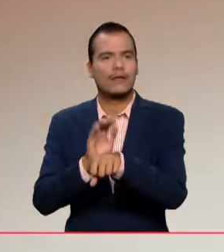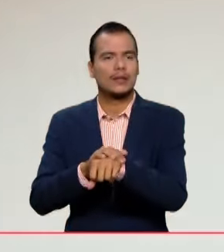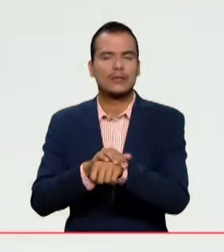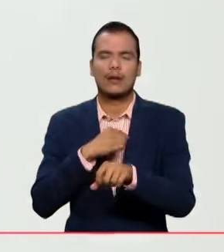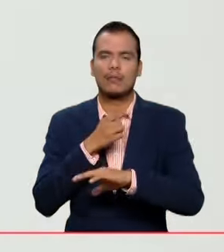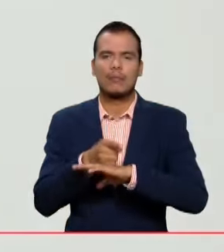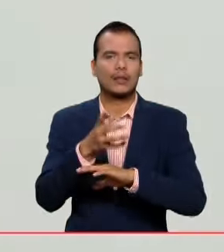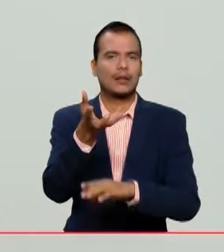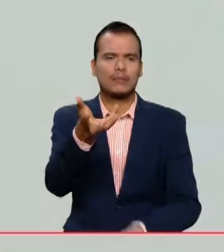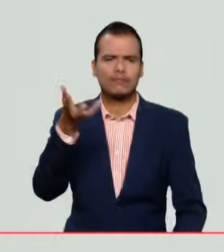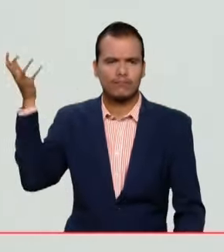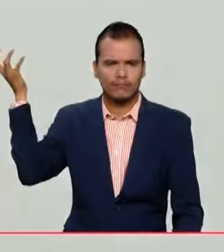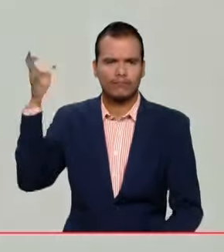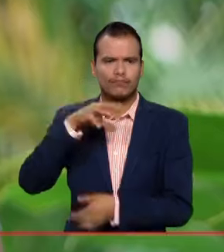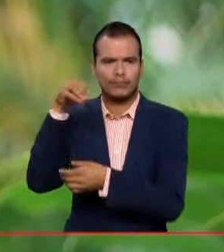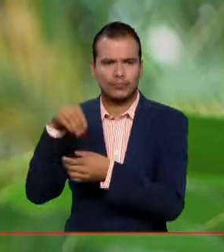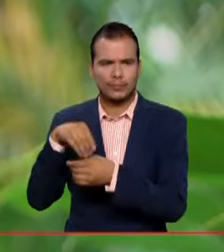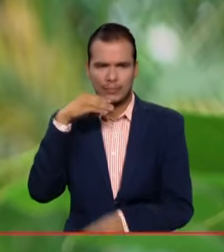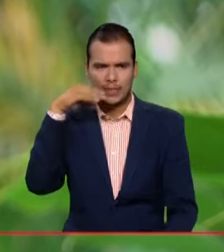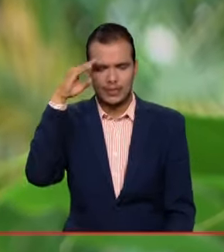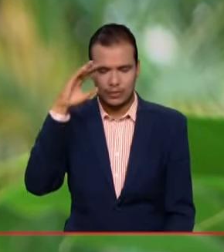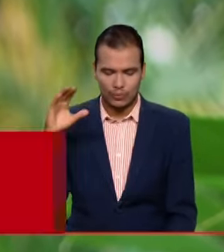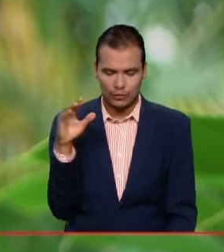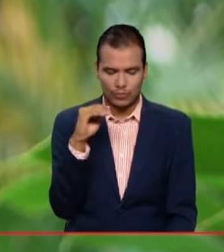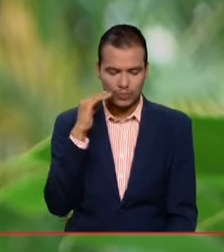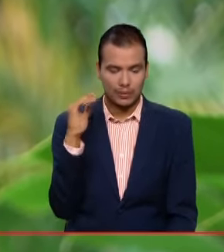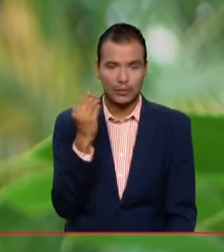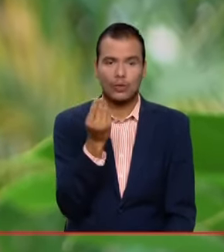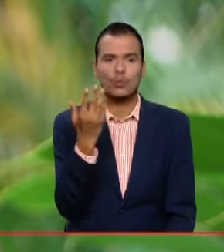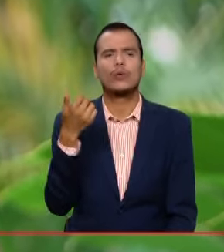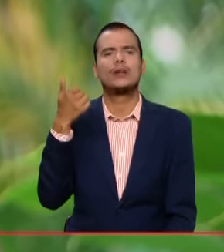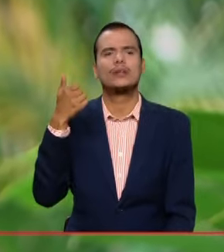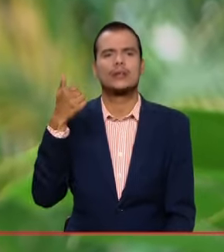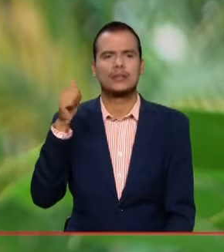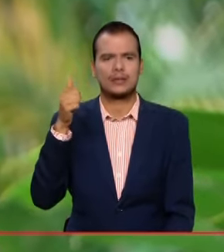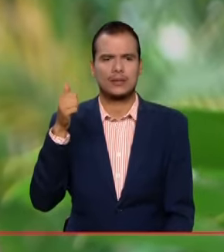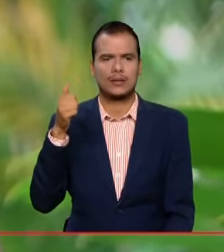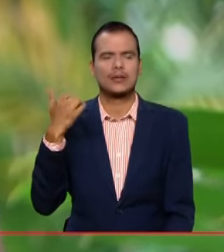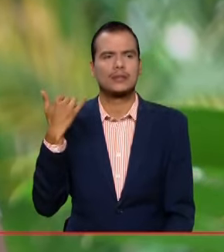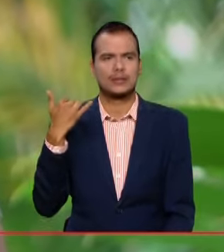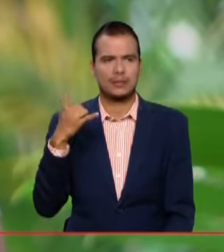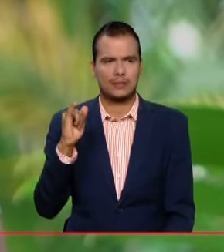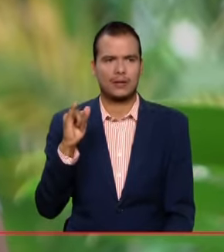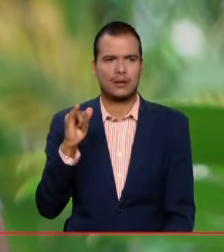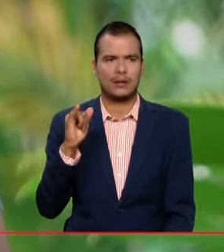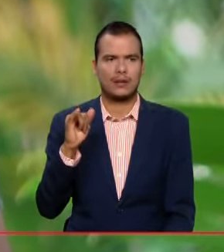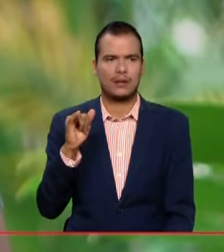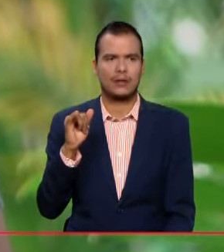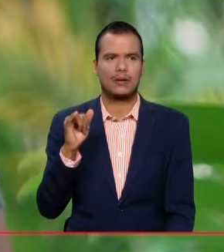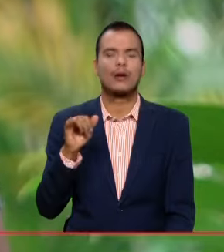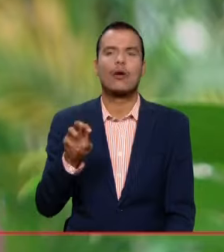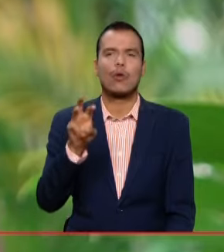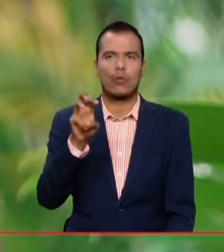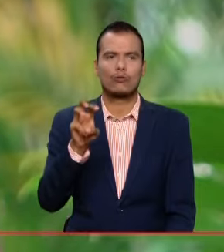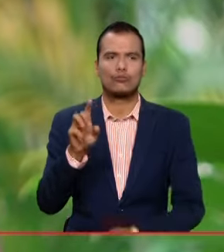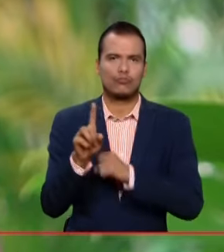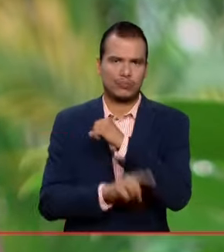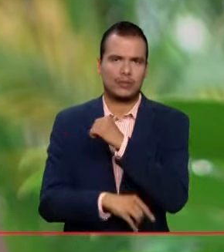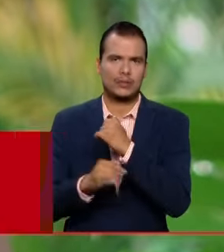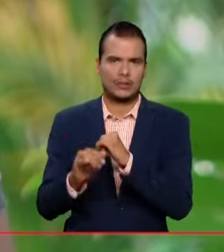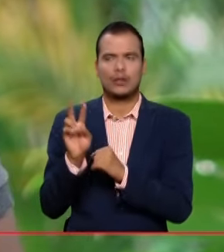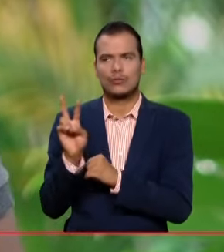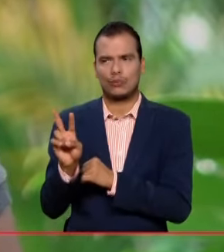el pabellón de mujeres, en la totalidad 10 mujeres que estaban privadas de la libertad, 8 ellas en condición de sindicadas, serían trasladadas hacia el